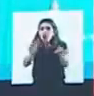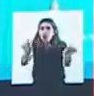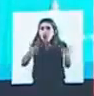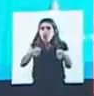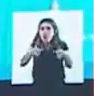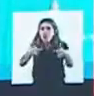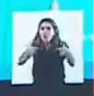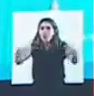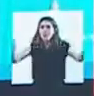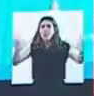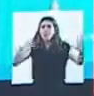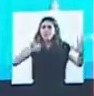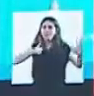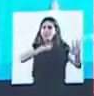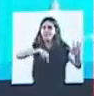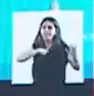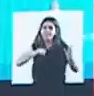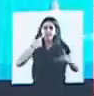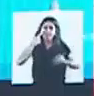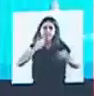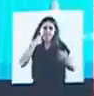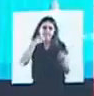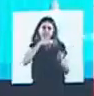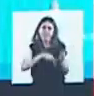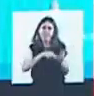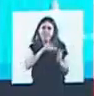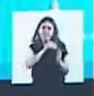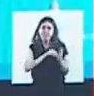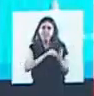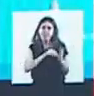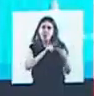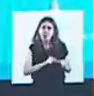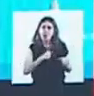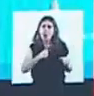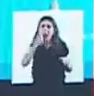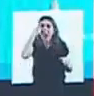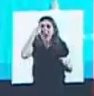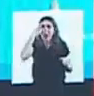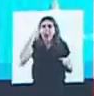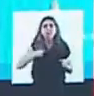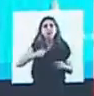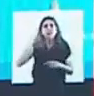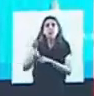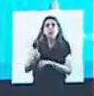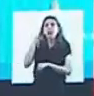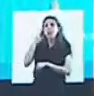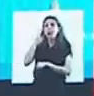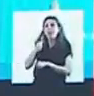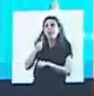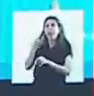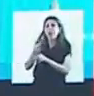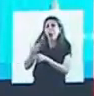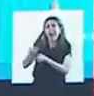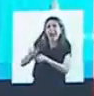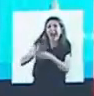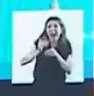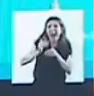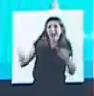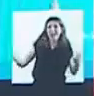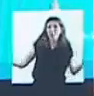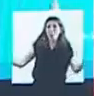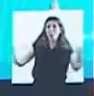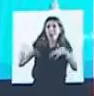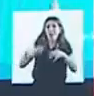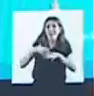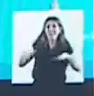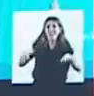hablar esta noche en GPS sobre qué es lo que se viene en materia de vacunación en la Argentina, porque ahora sí, después del desierto de